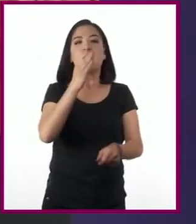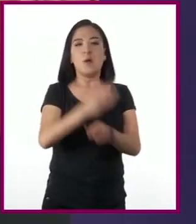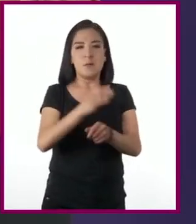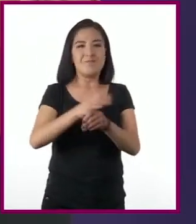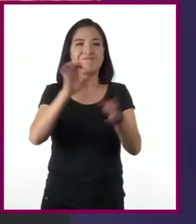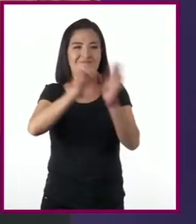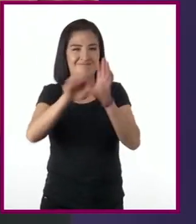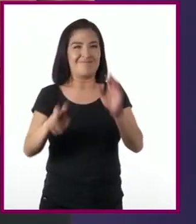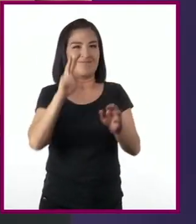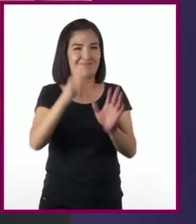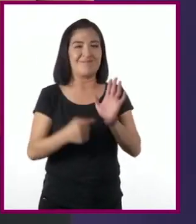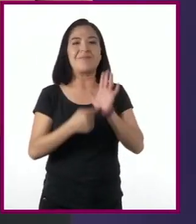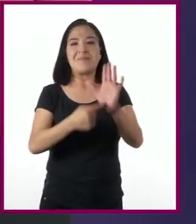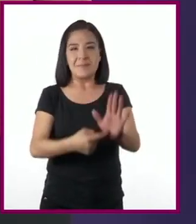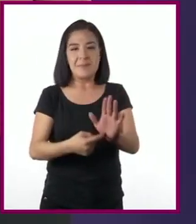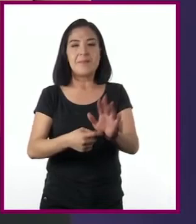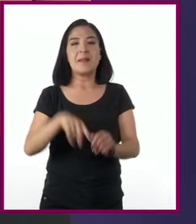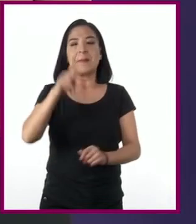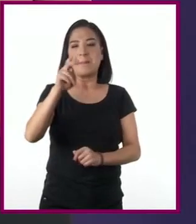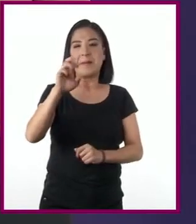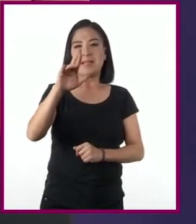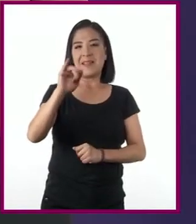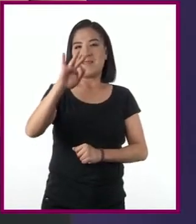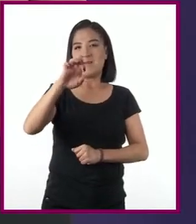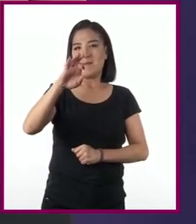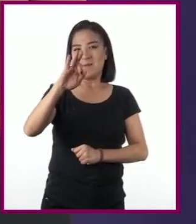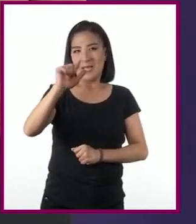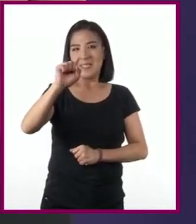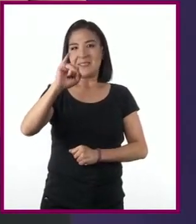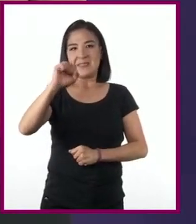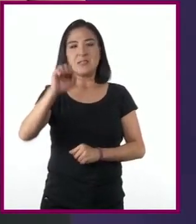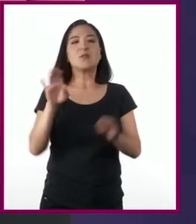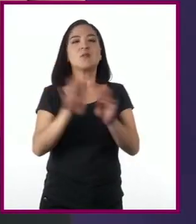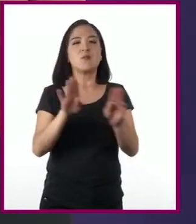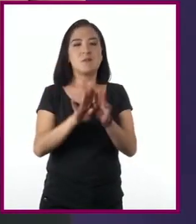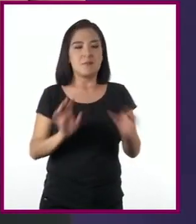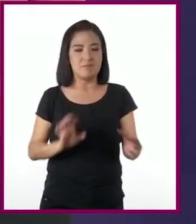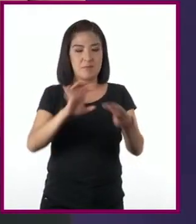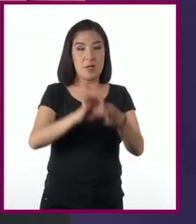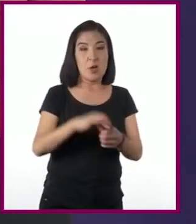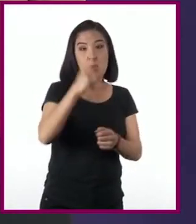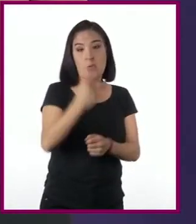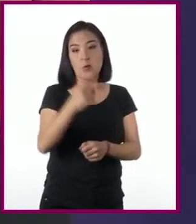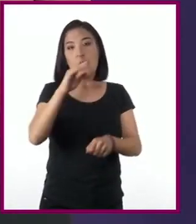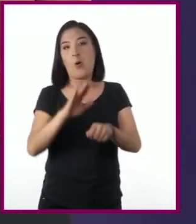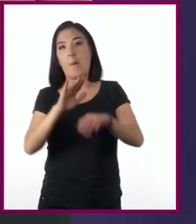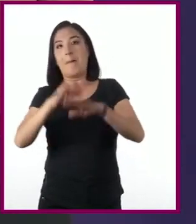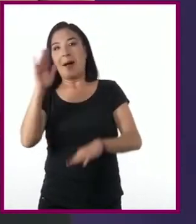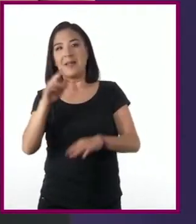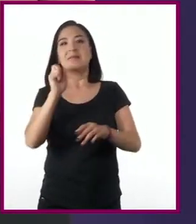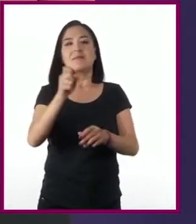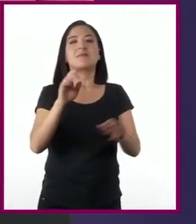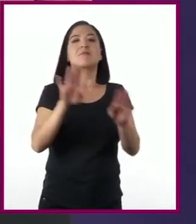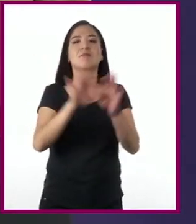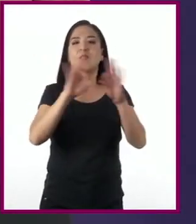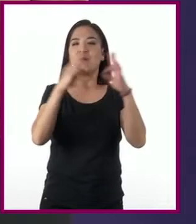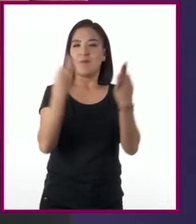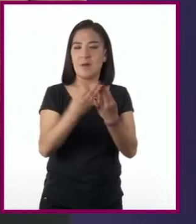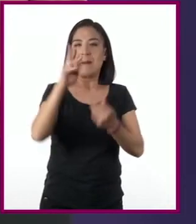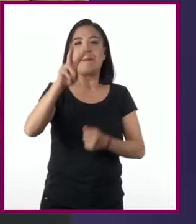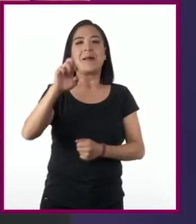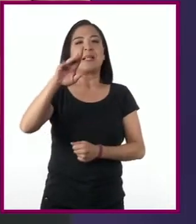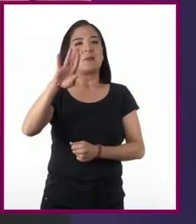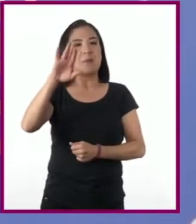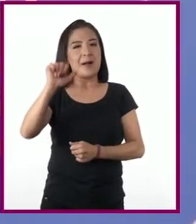ejemplificado anteriormente, una perífrasis verbal es una combinación de dos o más formas verbales que funcionan como un solo